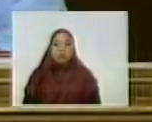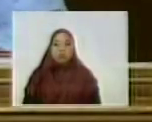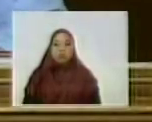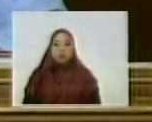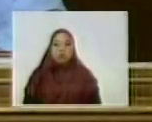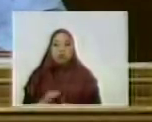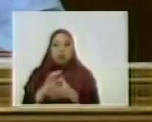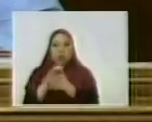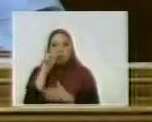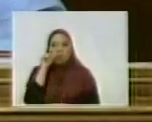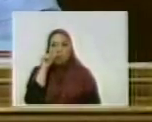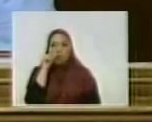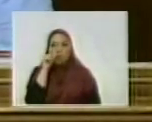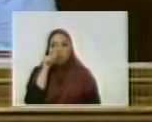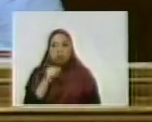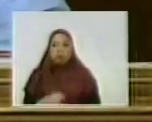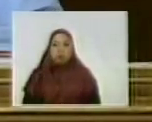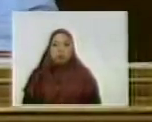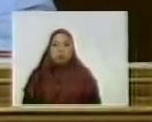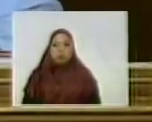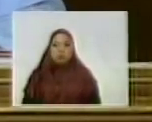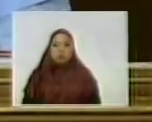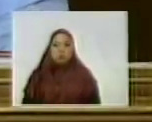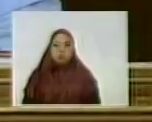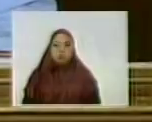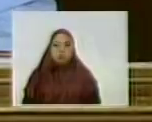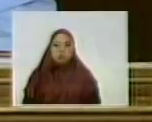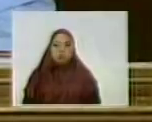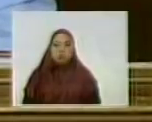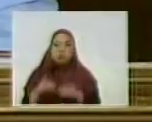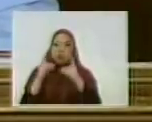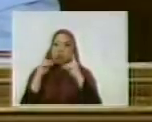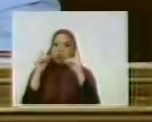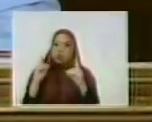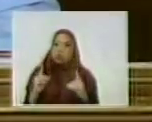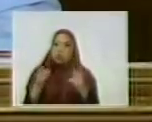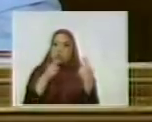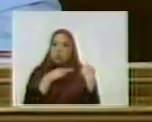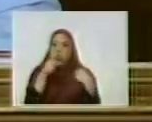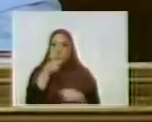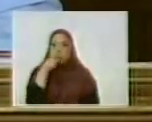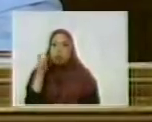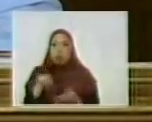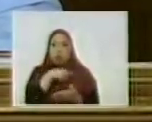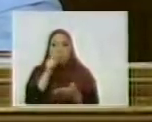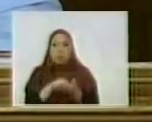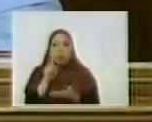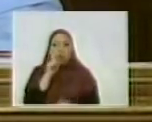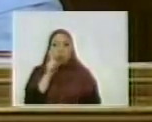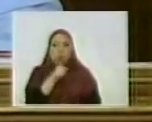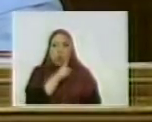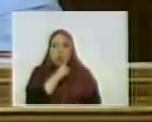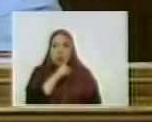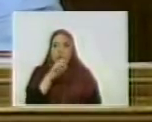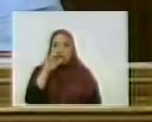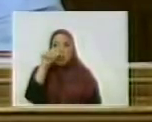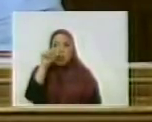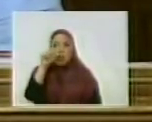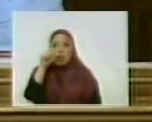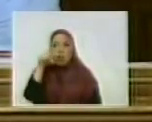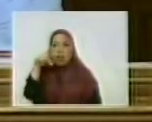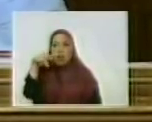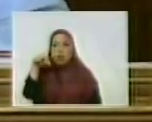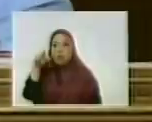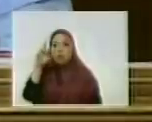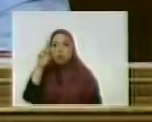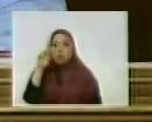Alfredo Ruiz. Compañero Alfredo Ruiz fue designado. Está buscando el nombre completo. Se llama Alfredo José Ruiz Angulo.